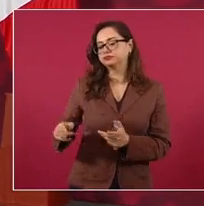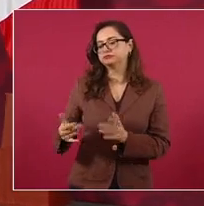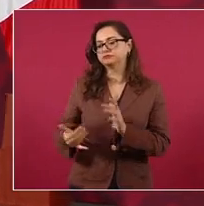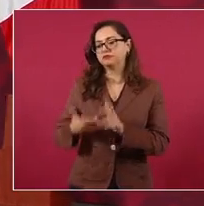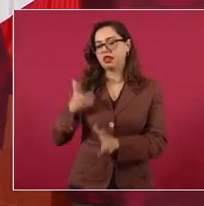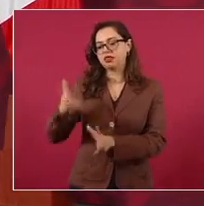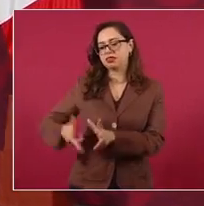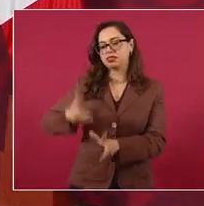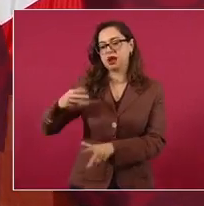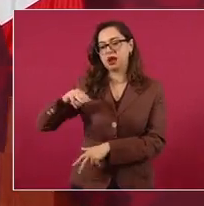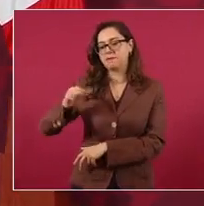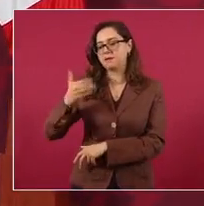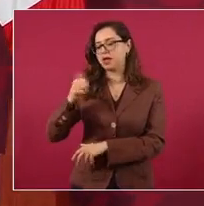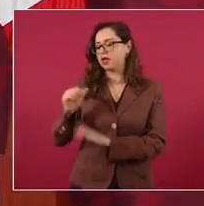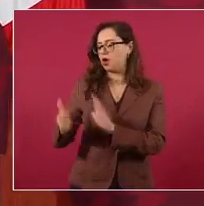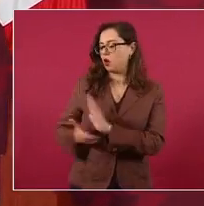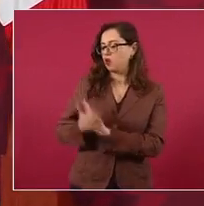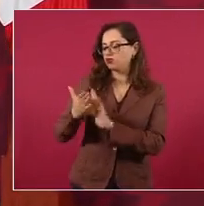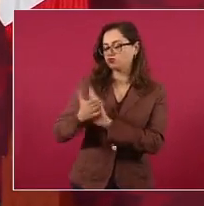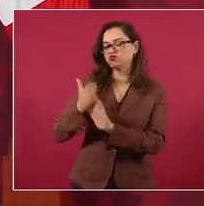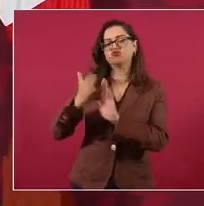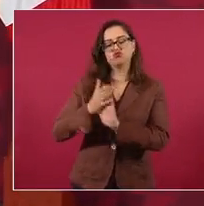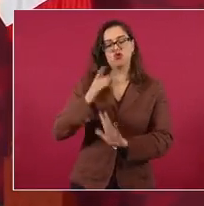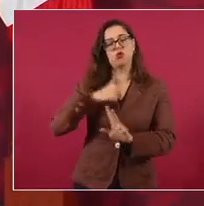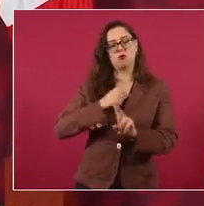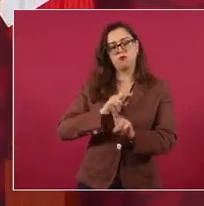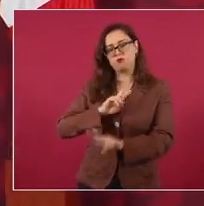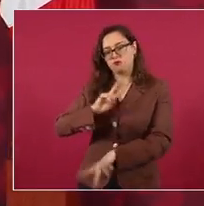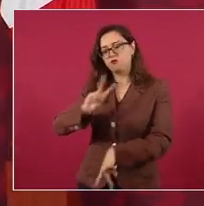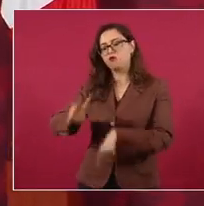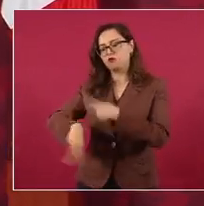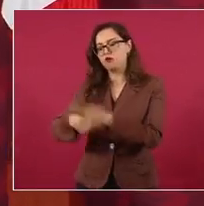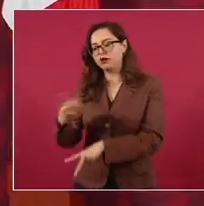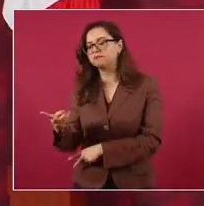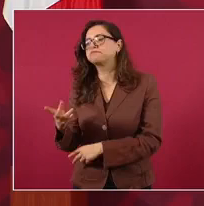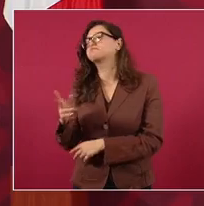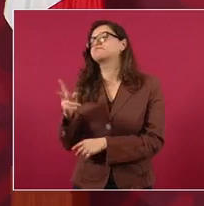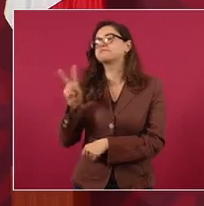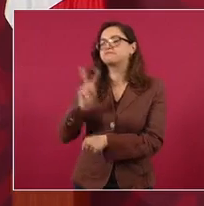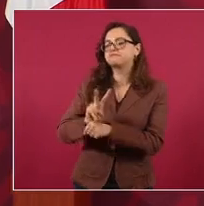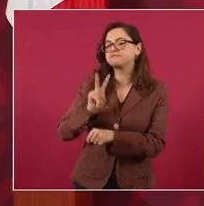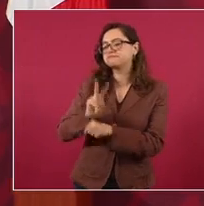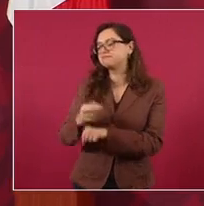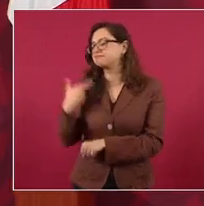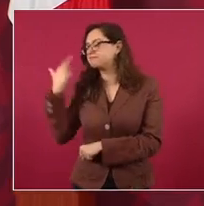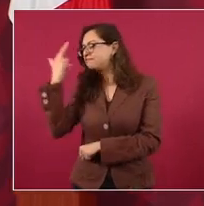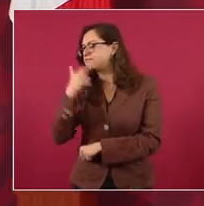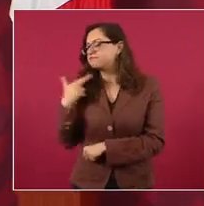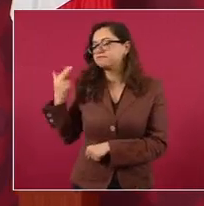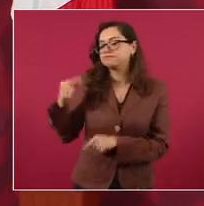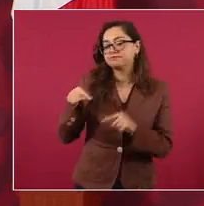y hicimos la trayectoria de Tenosique a Palenque,